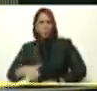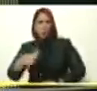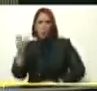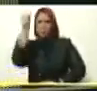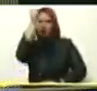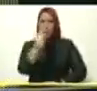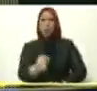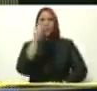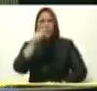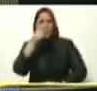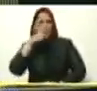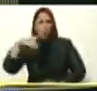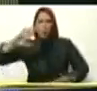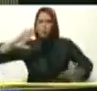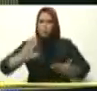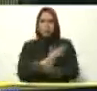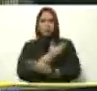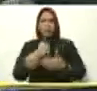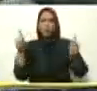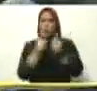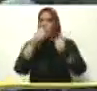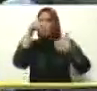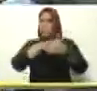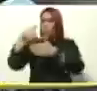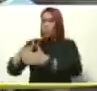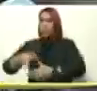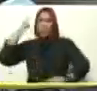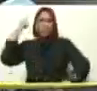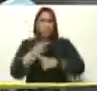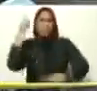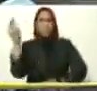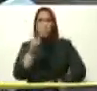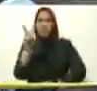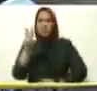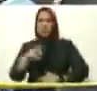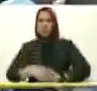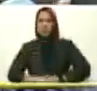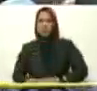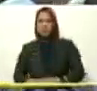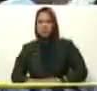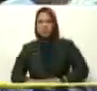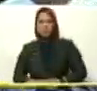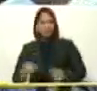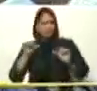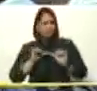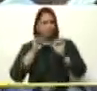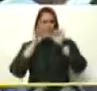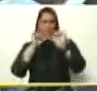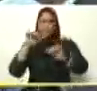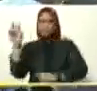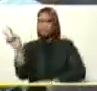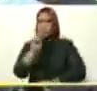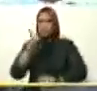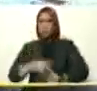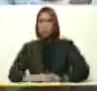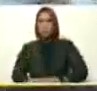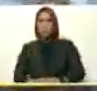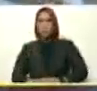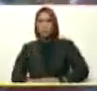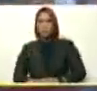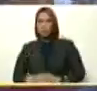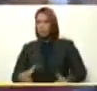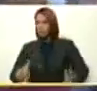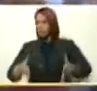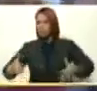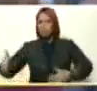y el pueblo quita con su voto. Así es en Venezuela. Así seguirá siendo. Gane